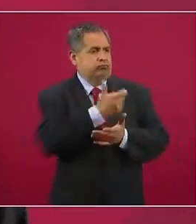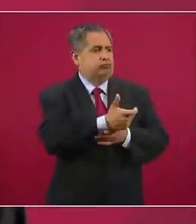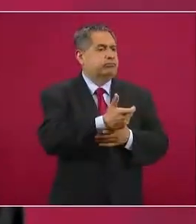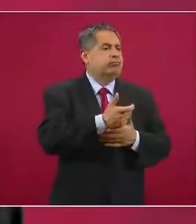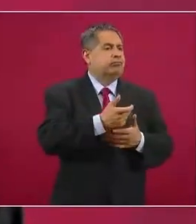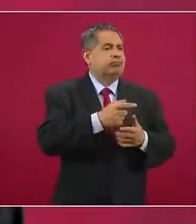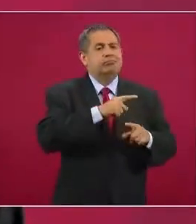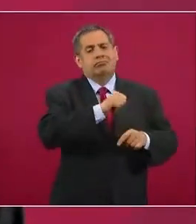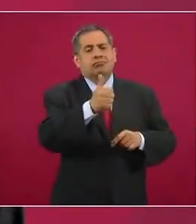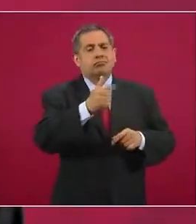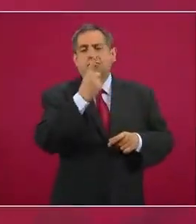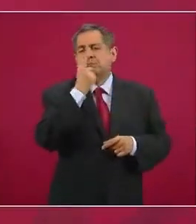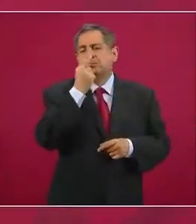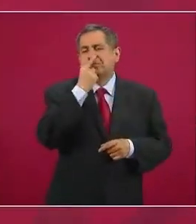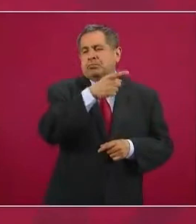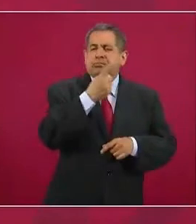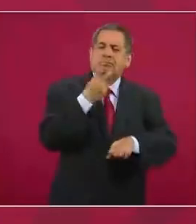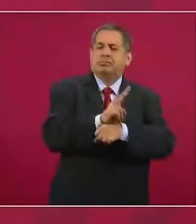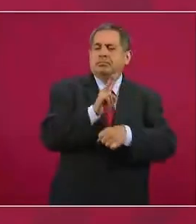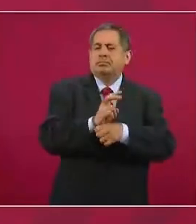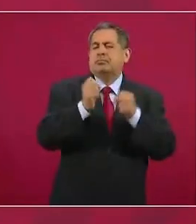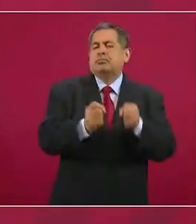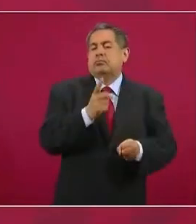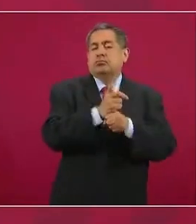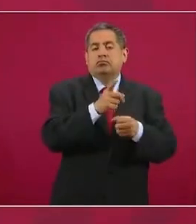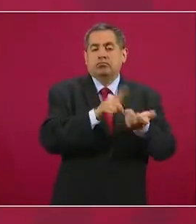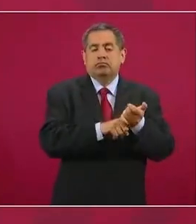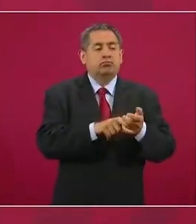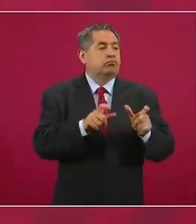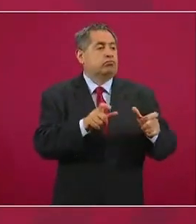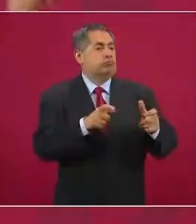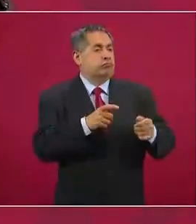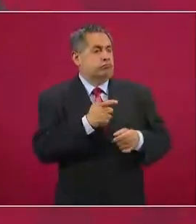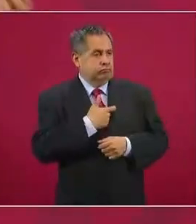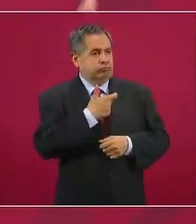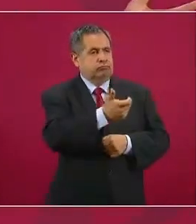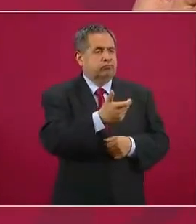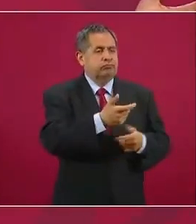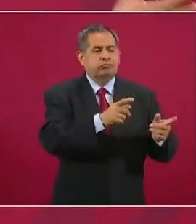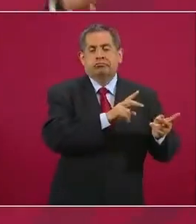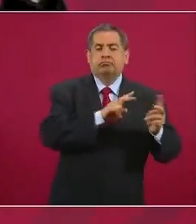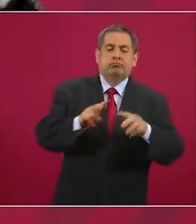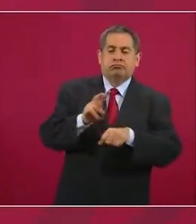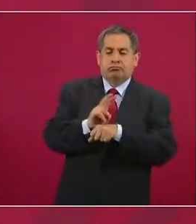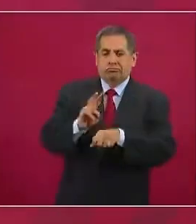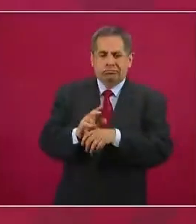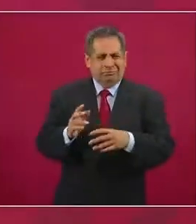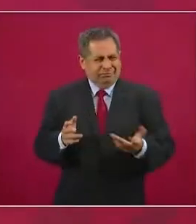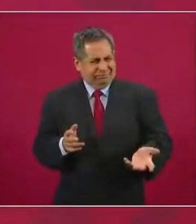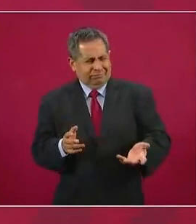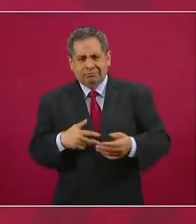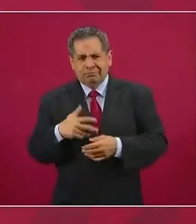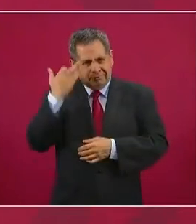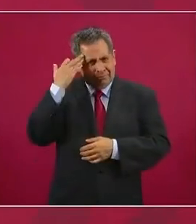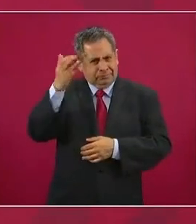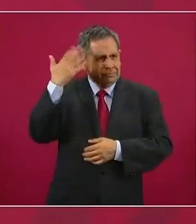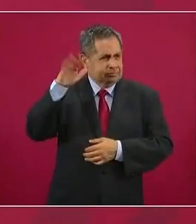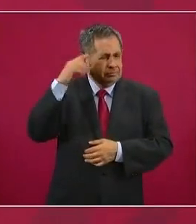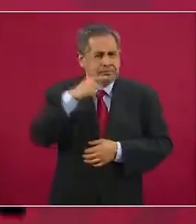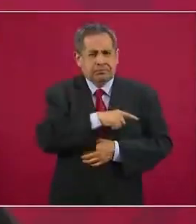servicios de seguridad. Esa era la tónica, ¿no? Durante el periodo